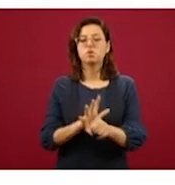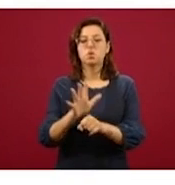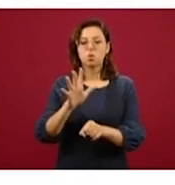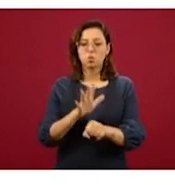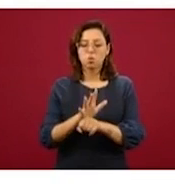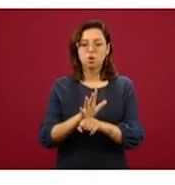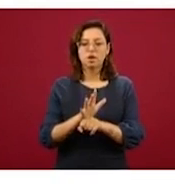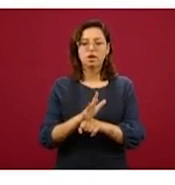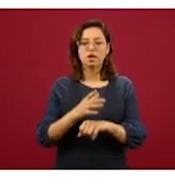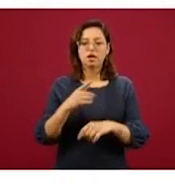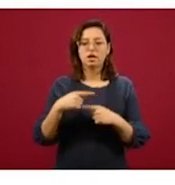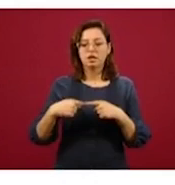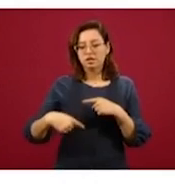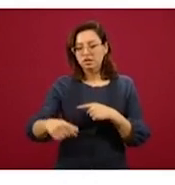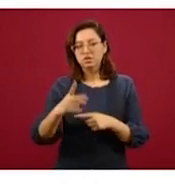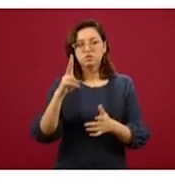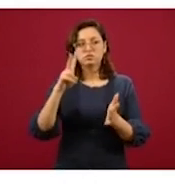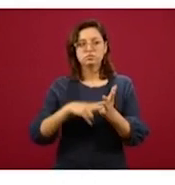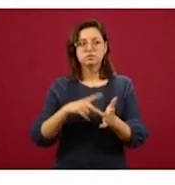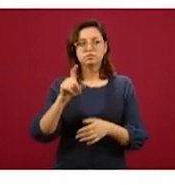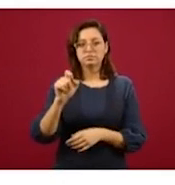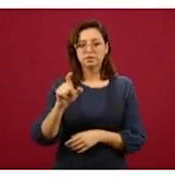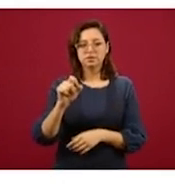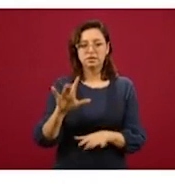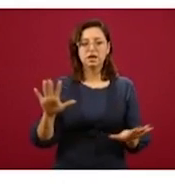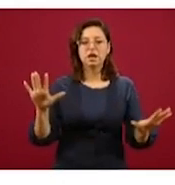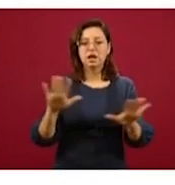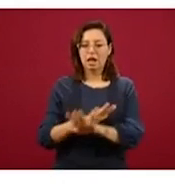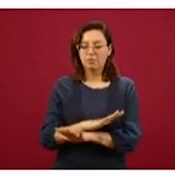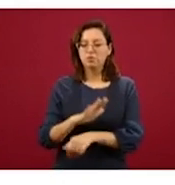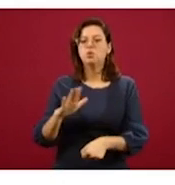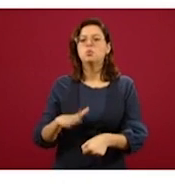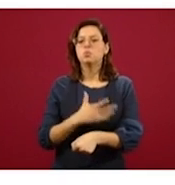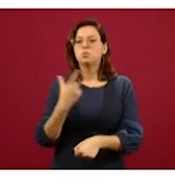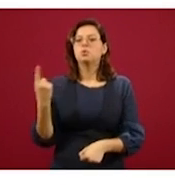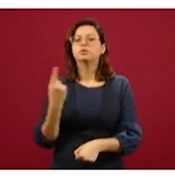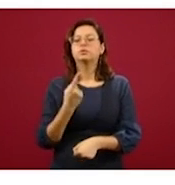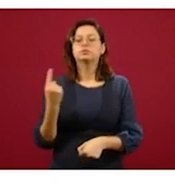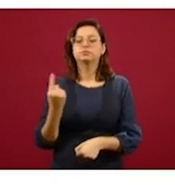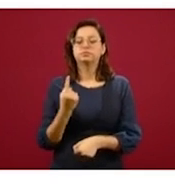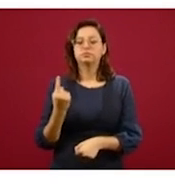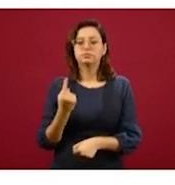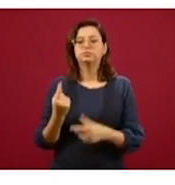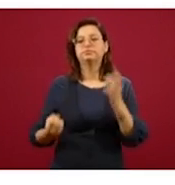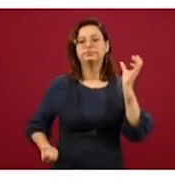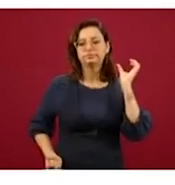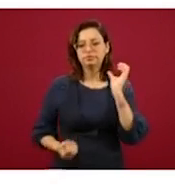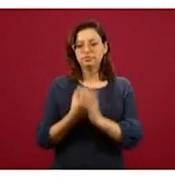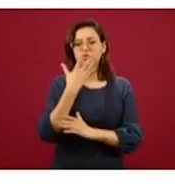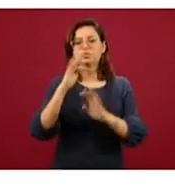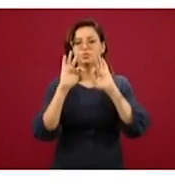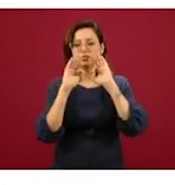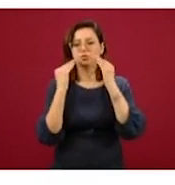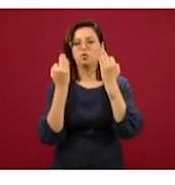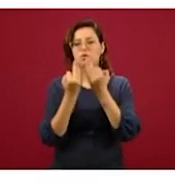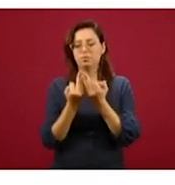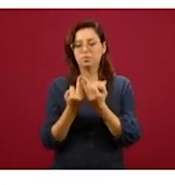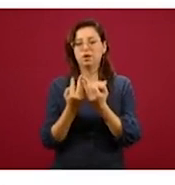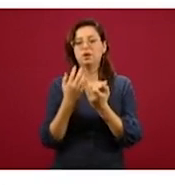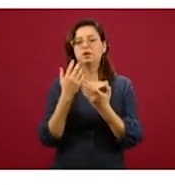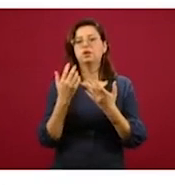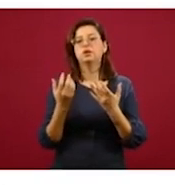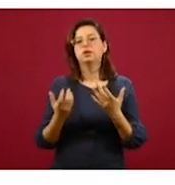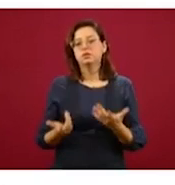localidades para este año 2020, les vamos a decir por qué. Porque precisamente vamos a abrir nuevas modalidades y vamos a